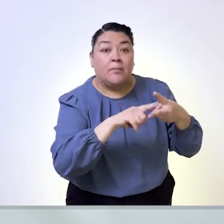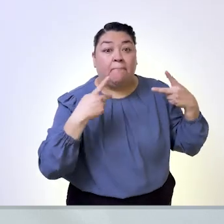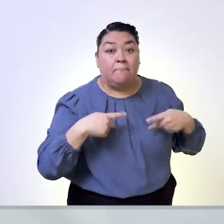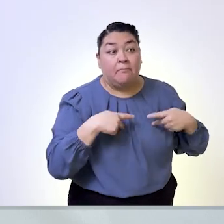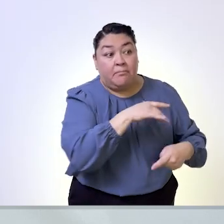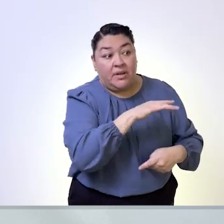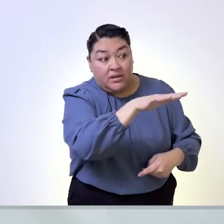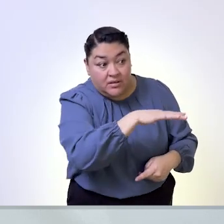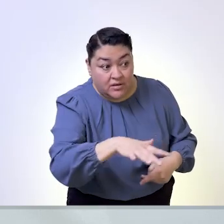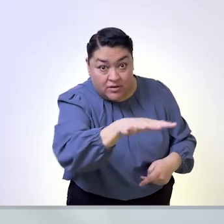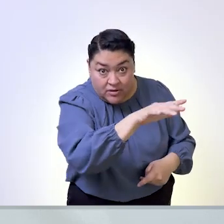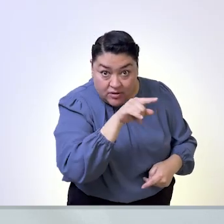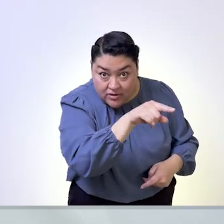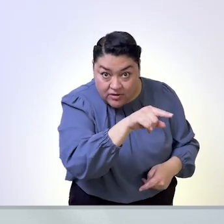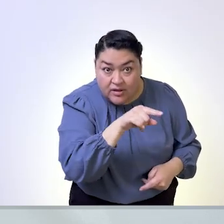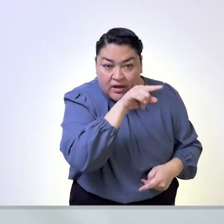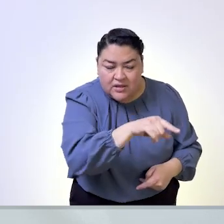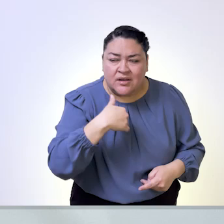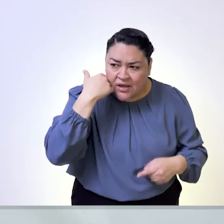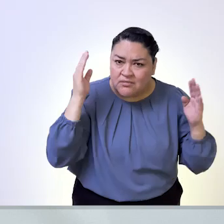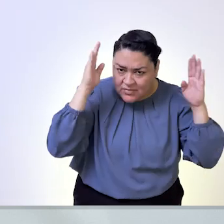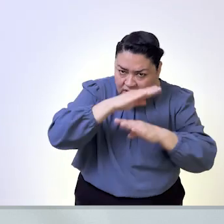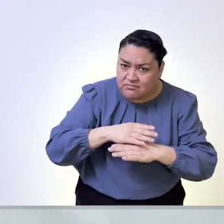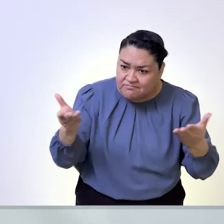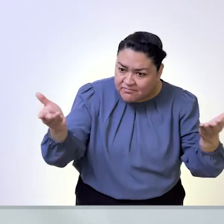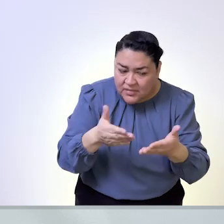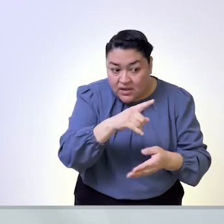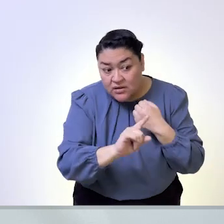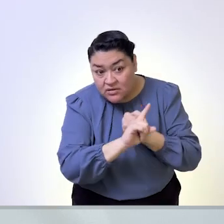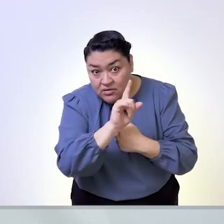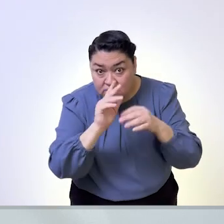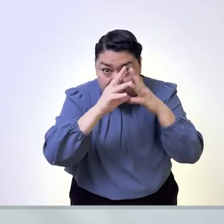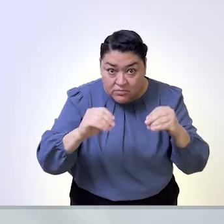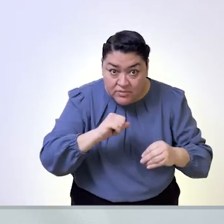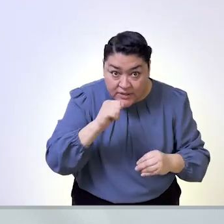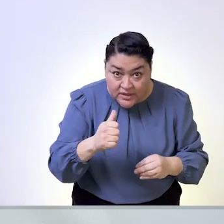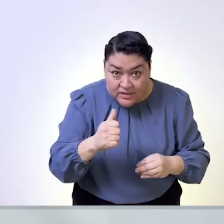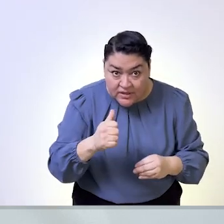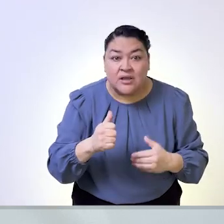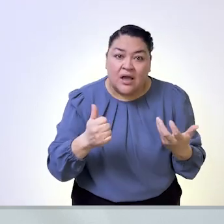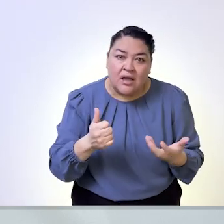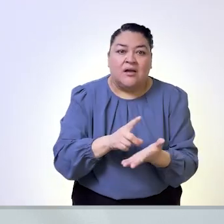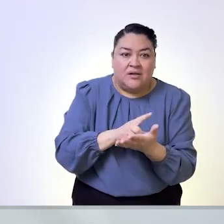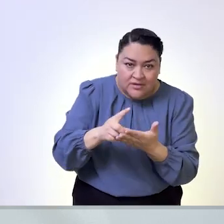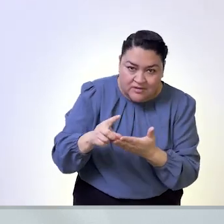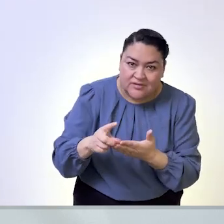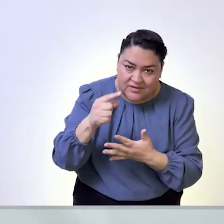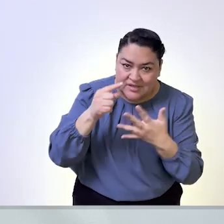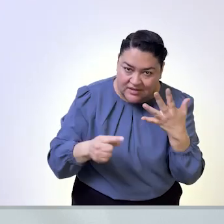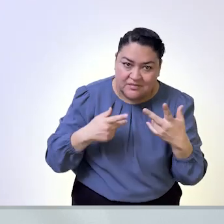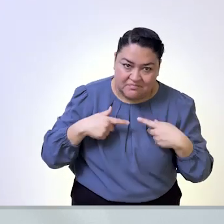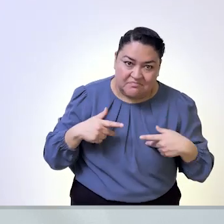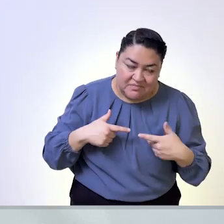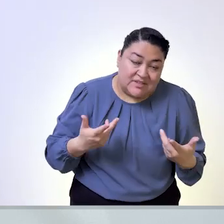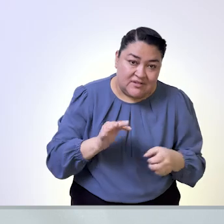de particulares, pues únicamente se agotaba esta fase de conciliación, y si no se resolvía el asunto, pues quedaban a salvo los